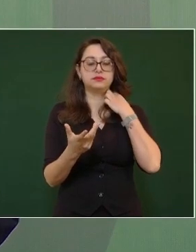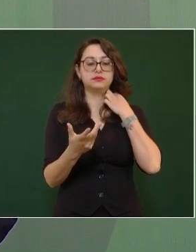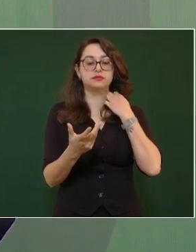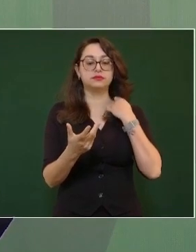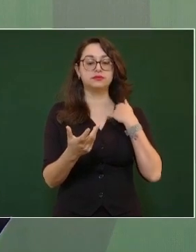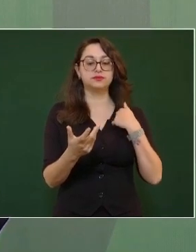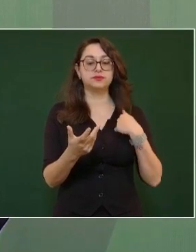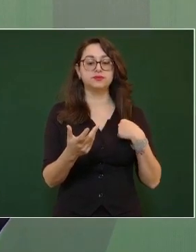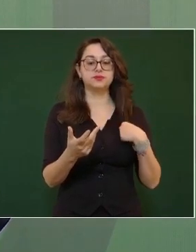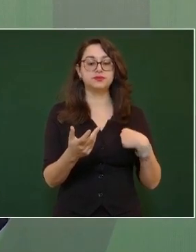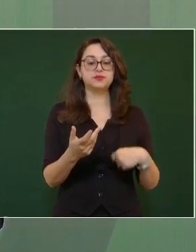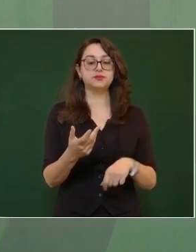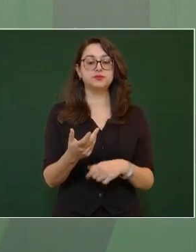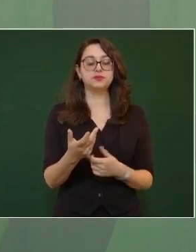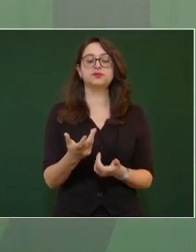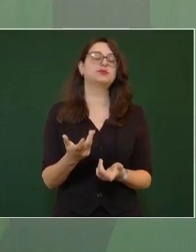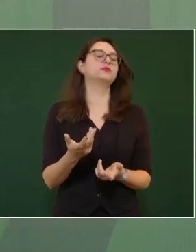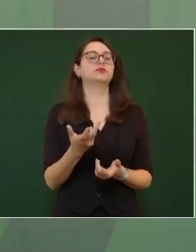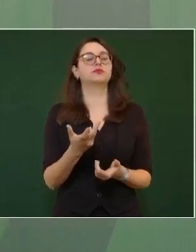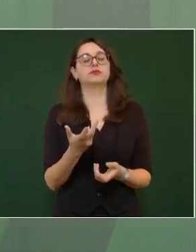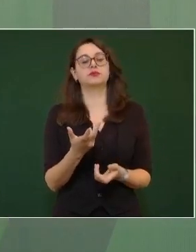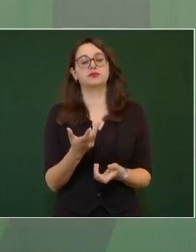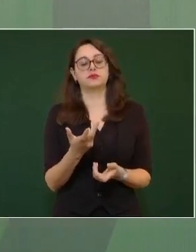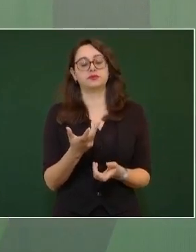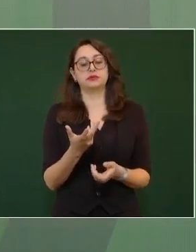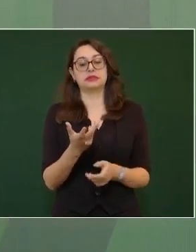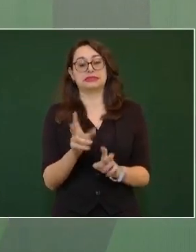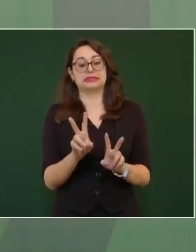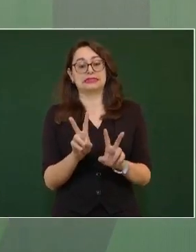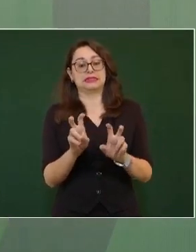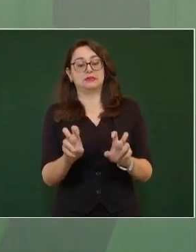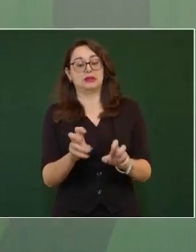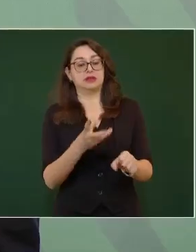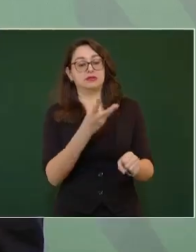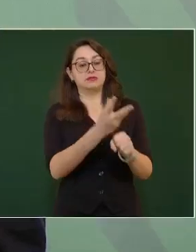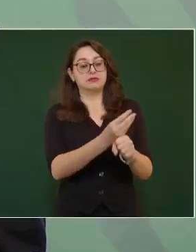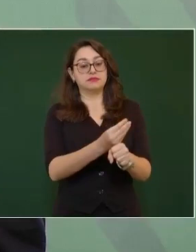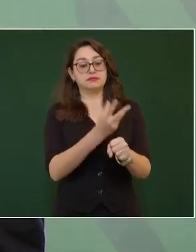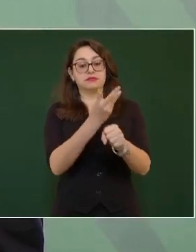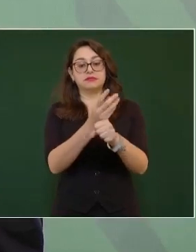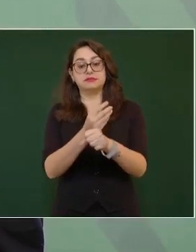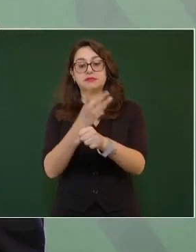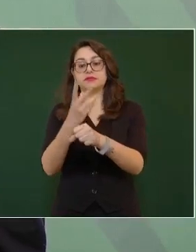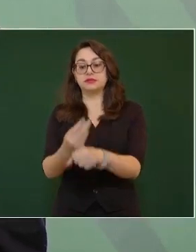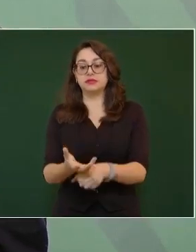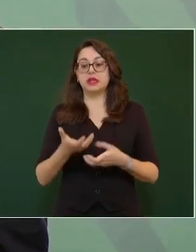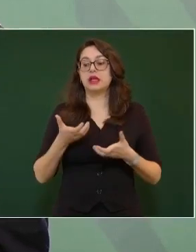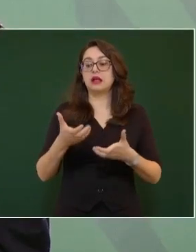muy pendientes del mantenimiento de las carreteras,